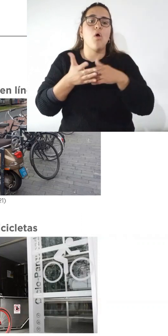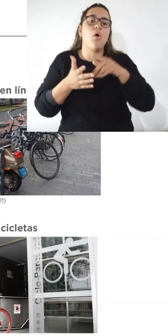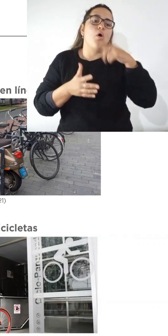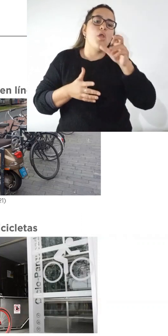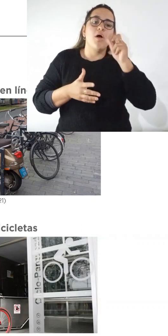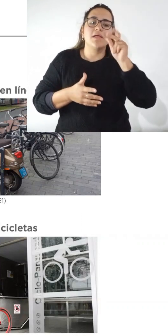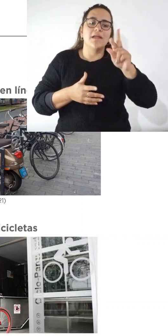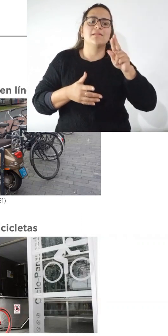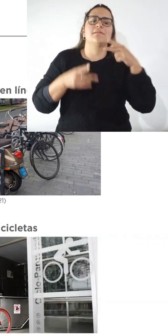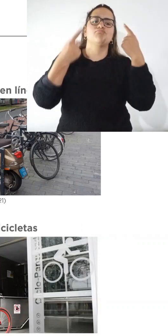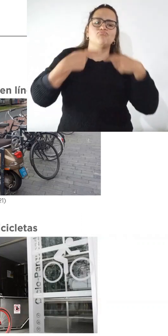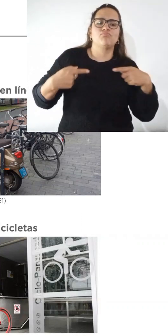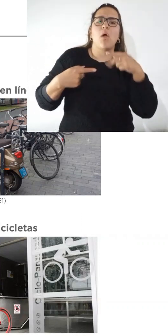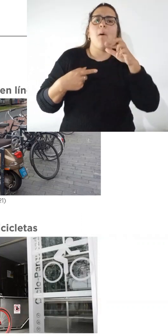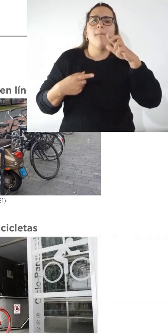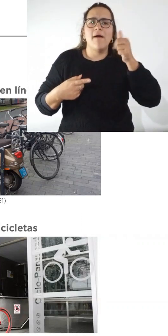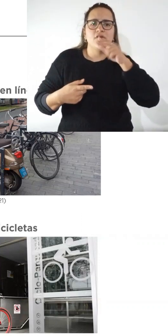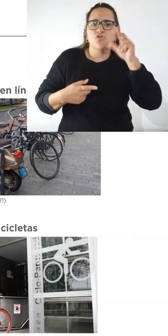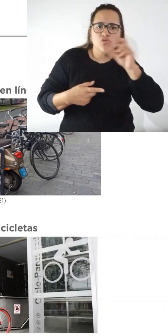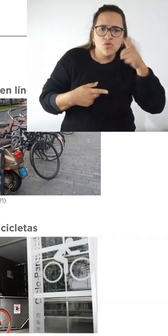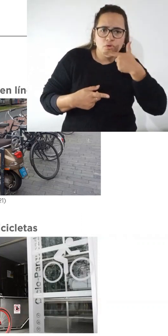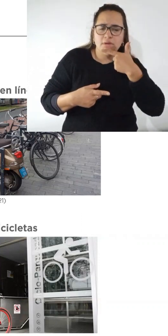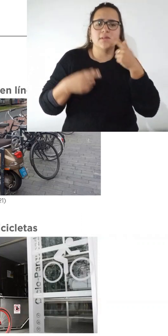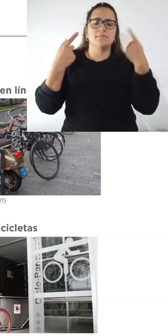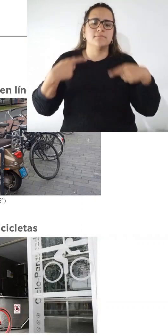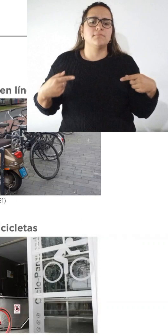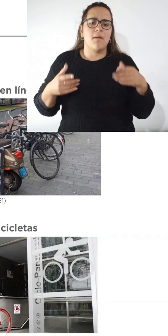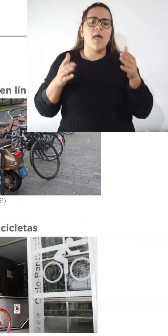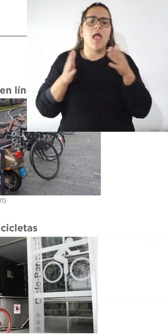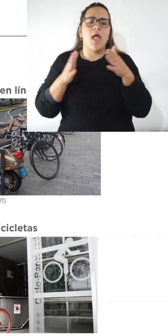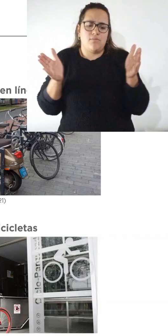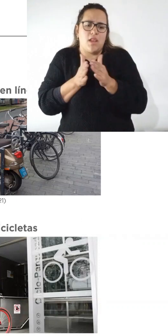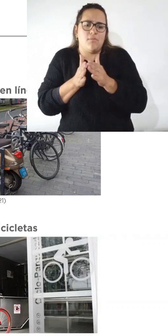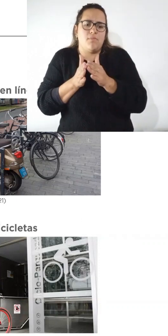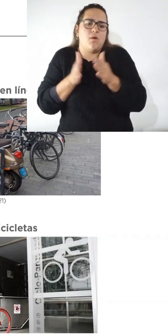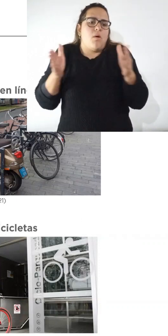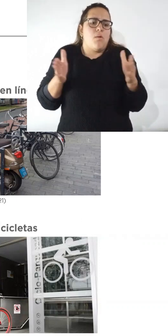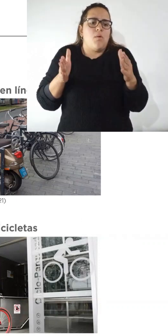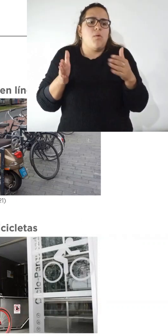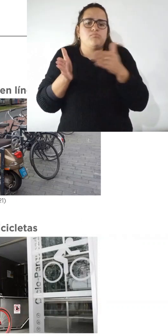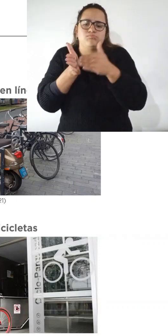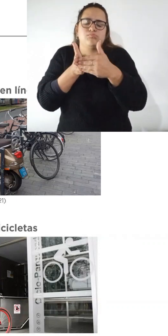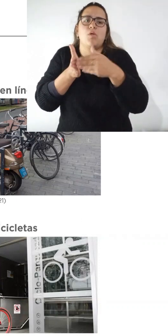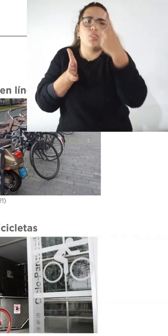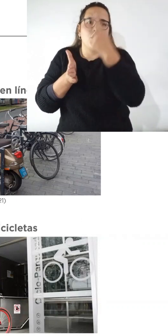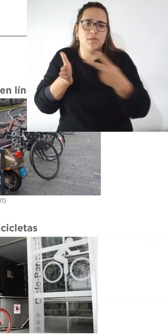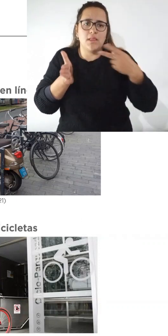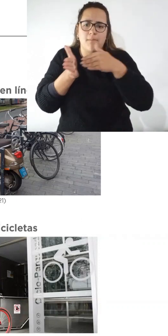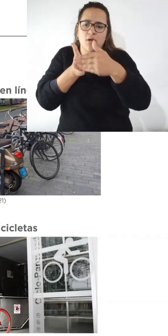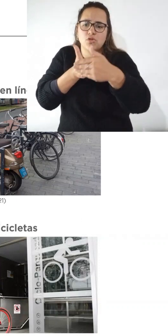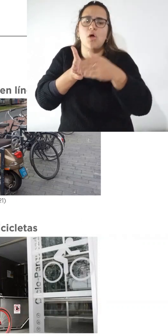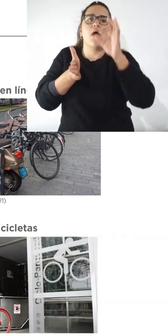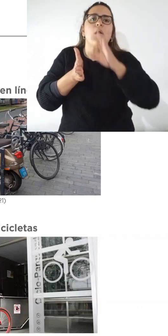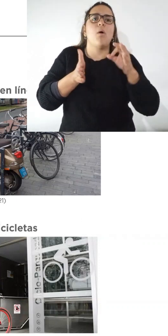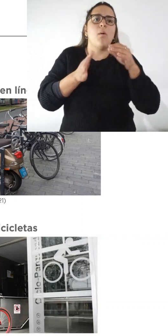conoce de otra forma, en los estacionamientos de tamaño mediano, que son de 20 a 200 cupos,